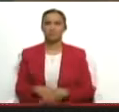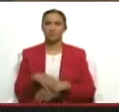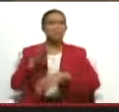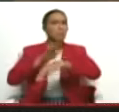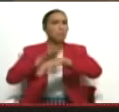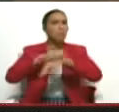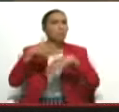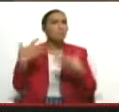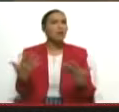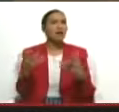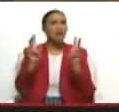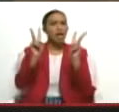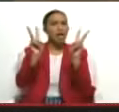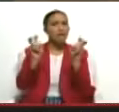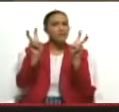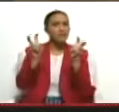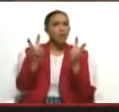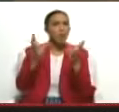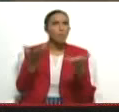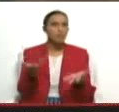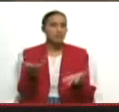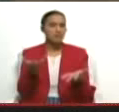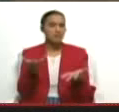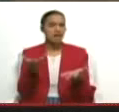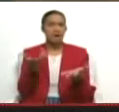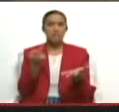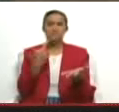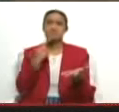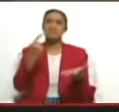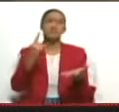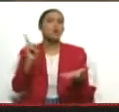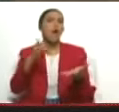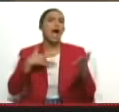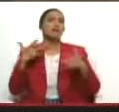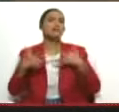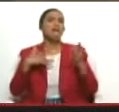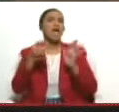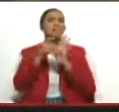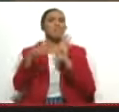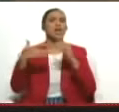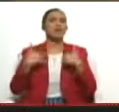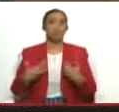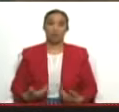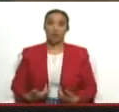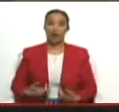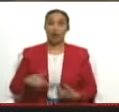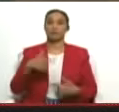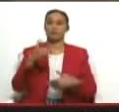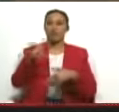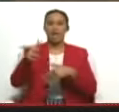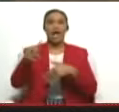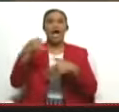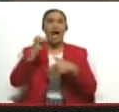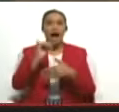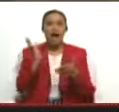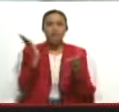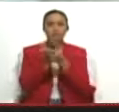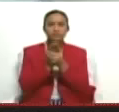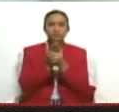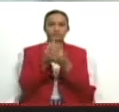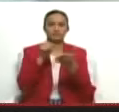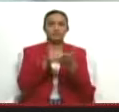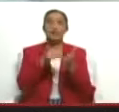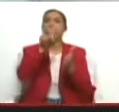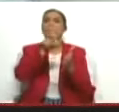una presunta activista de derecho humanos tiene que tener los listados y y perfiles de los mandos militares del país y de sus